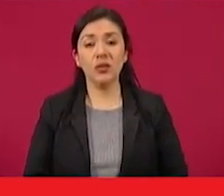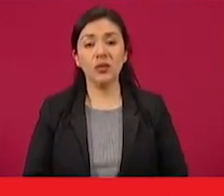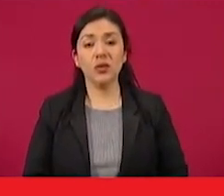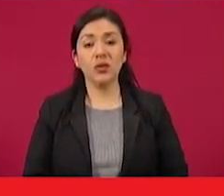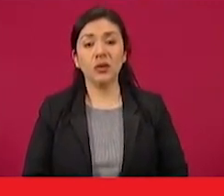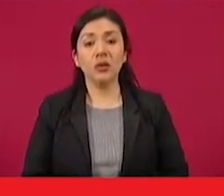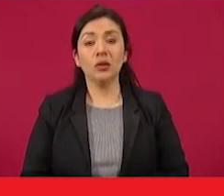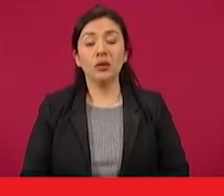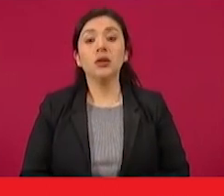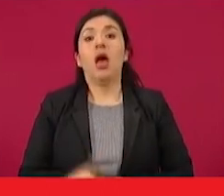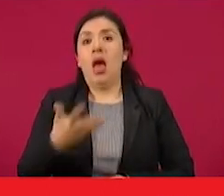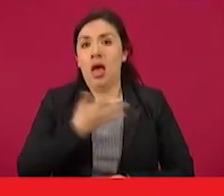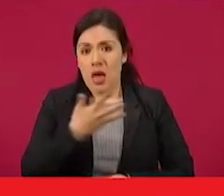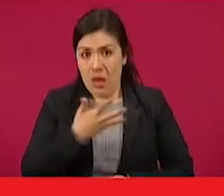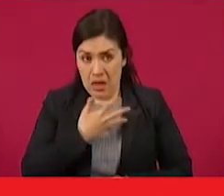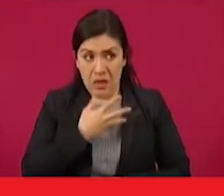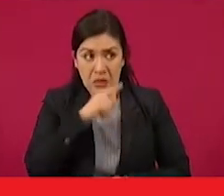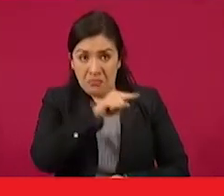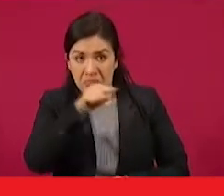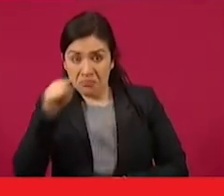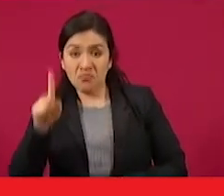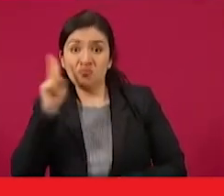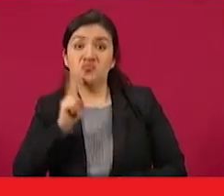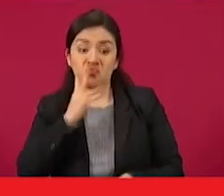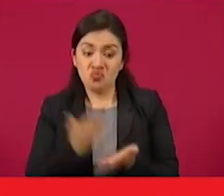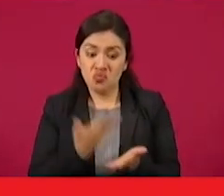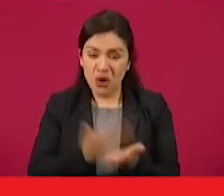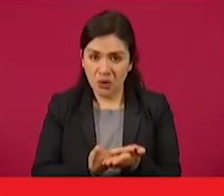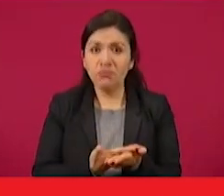Si hay pruebas, se castiga.